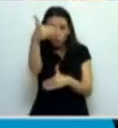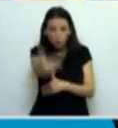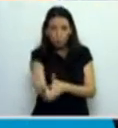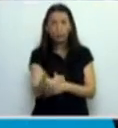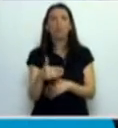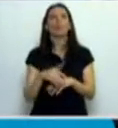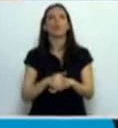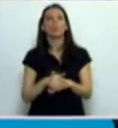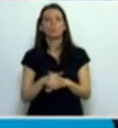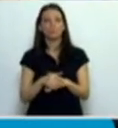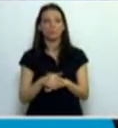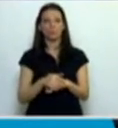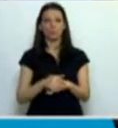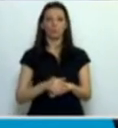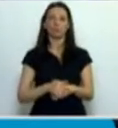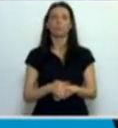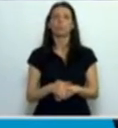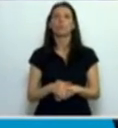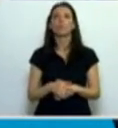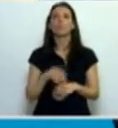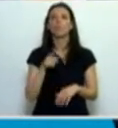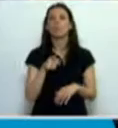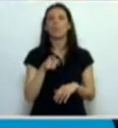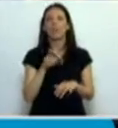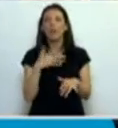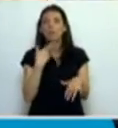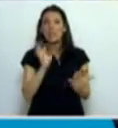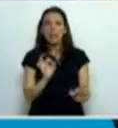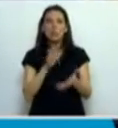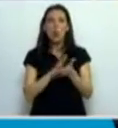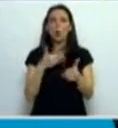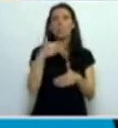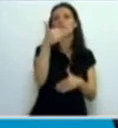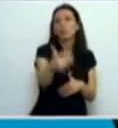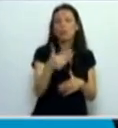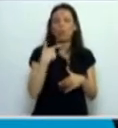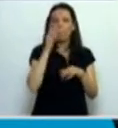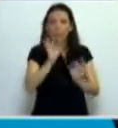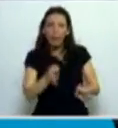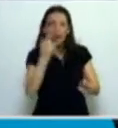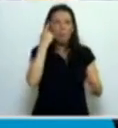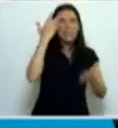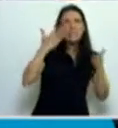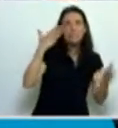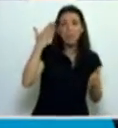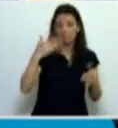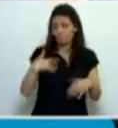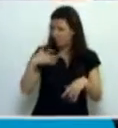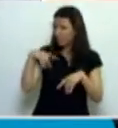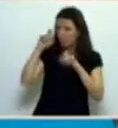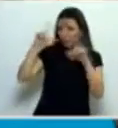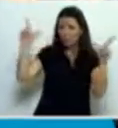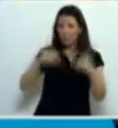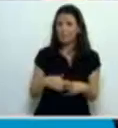ALEP, como con erudición siempre el diputado Calcaño nos sorprende, no es